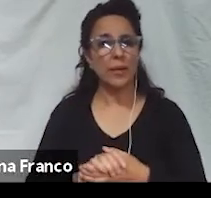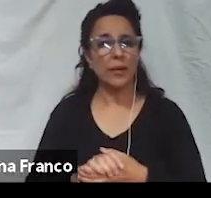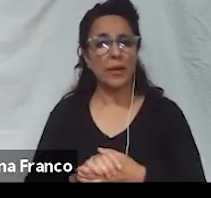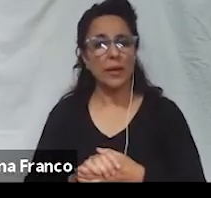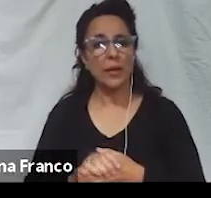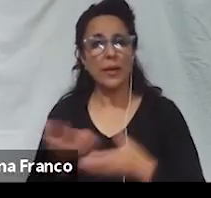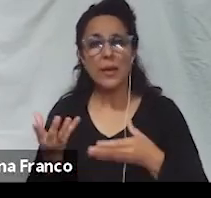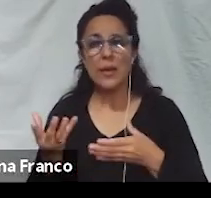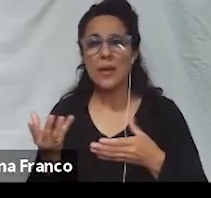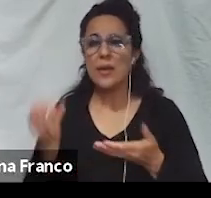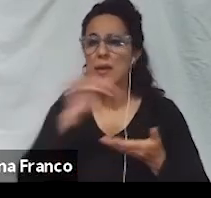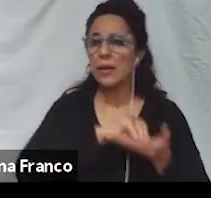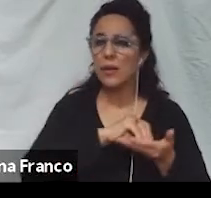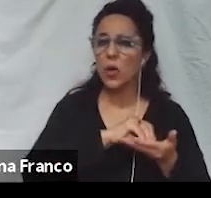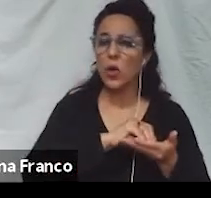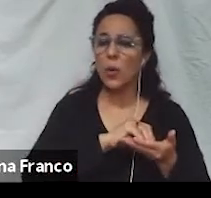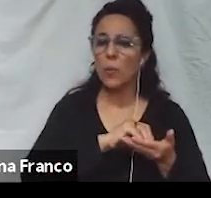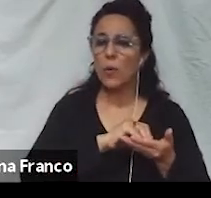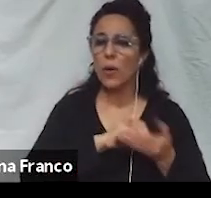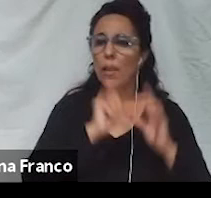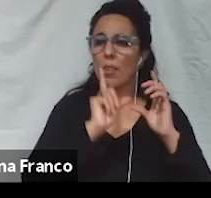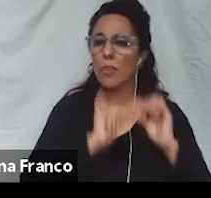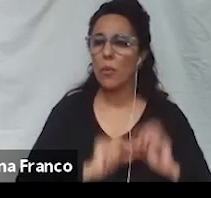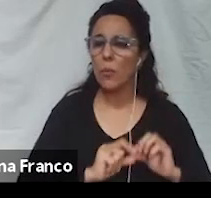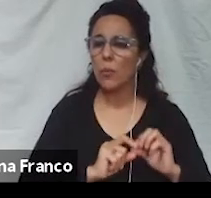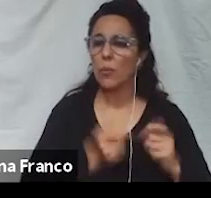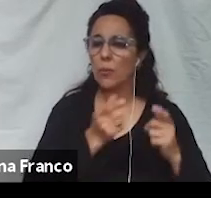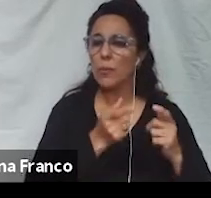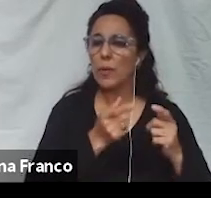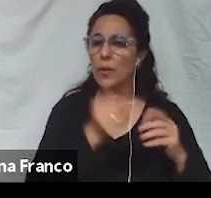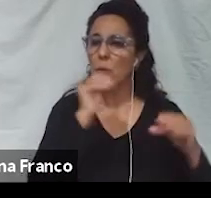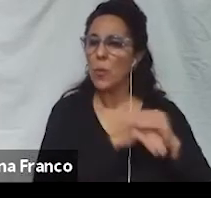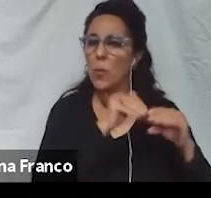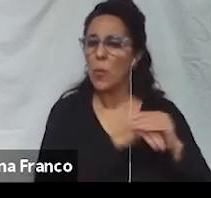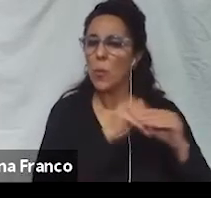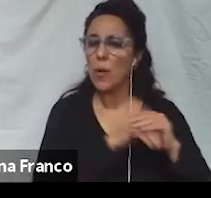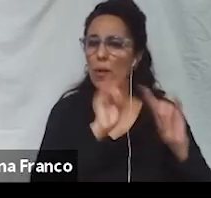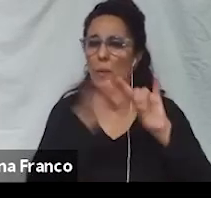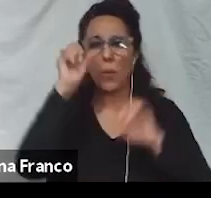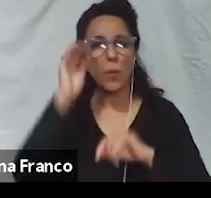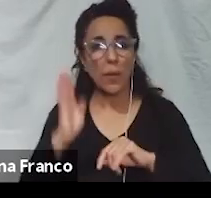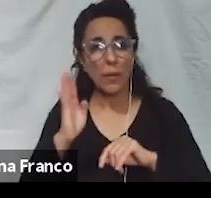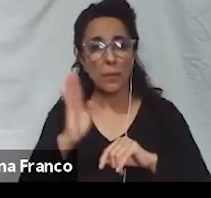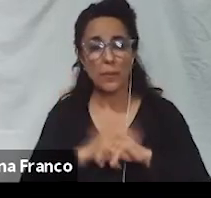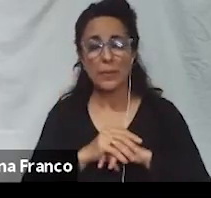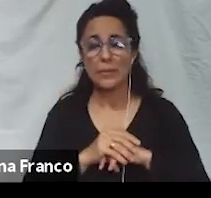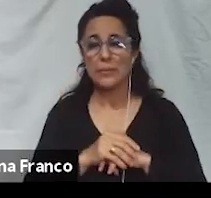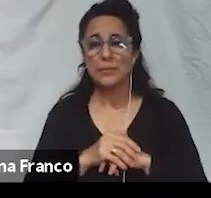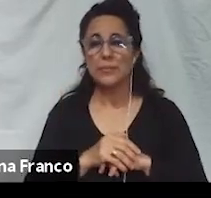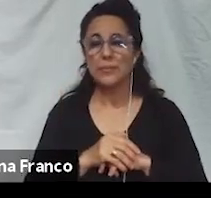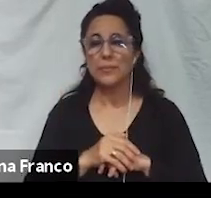podemos incorporar otras documentaciones, por ejemplo, descargar, guardar el sitio web, no sé si alguna